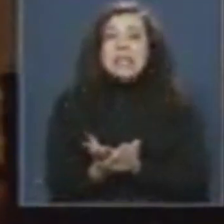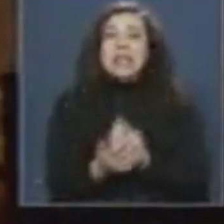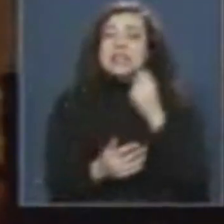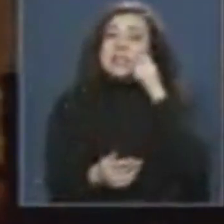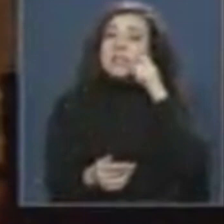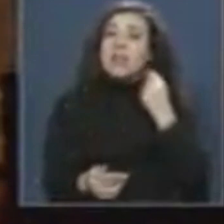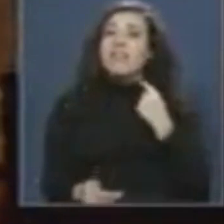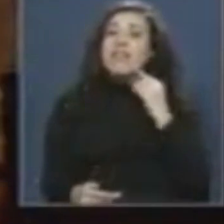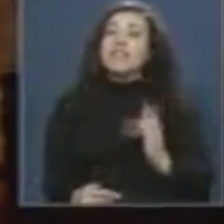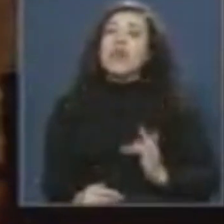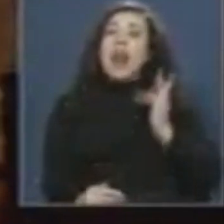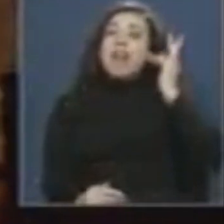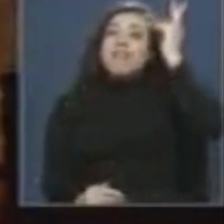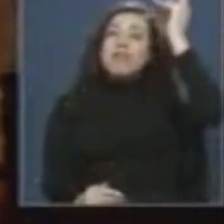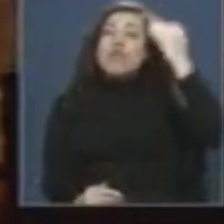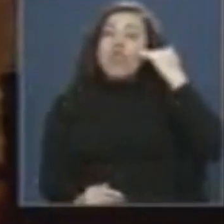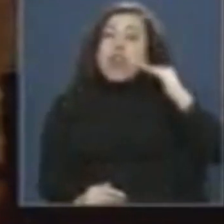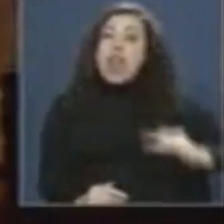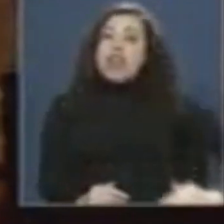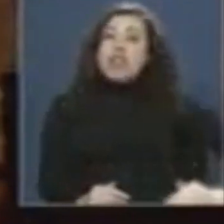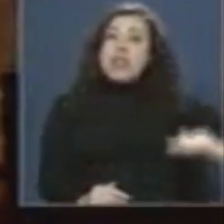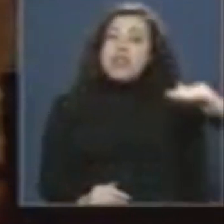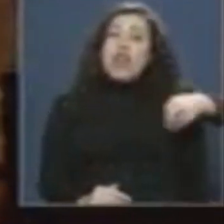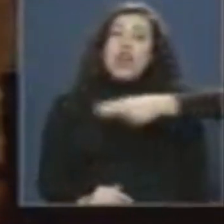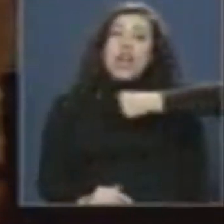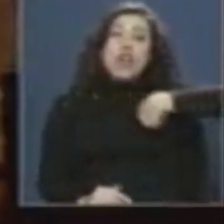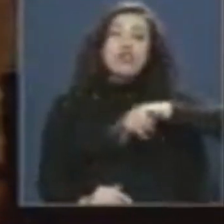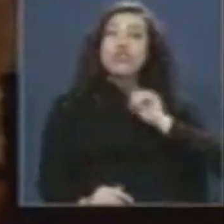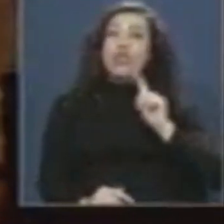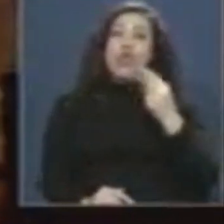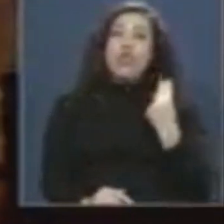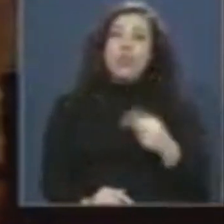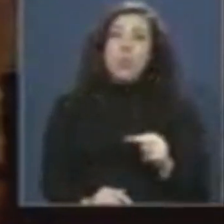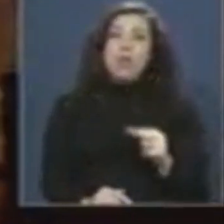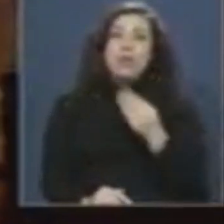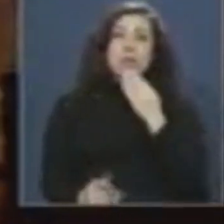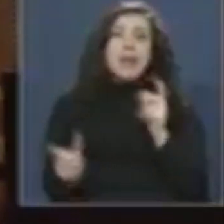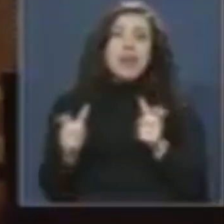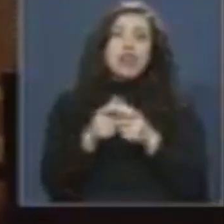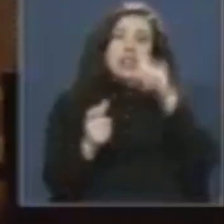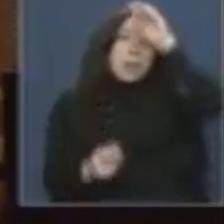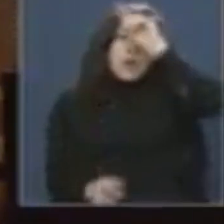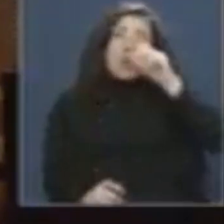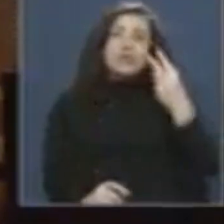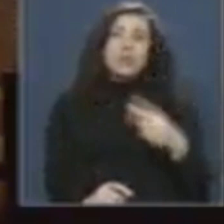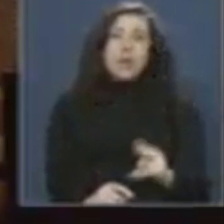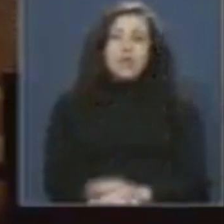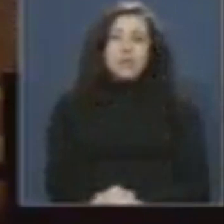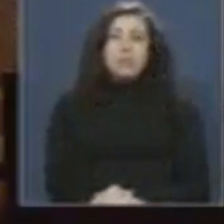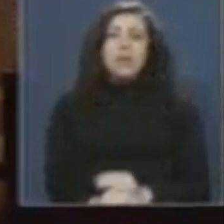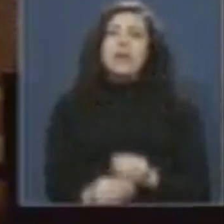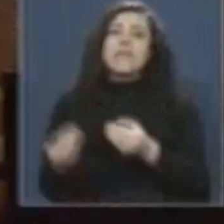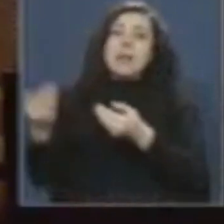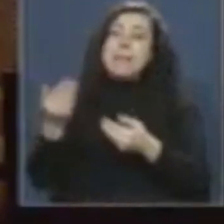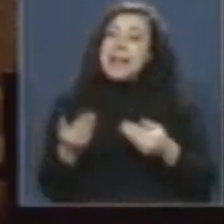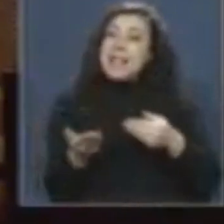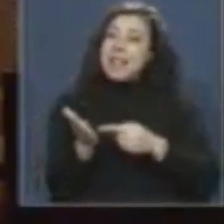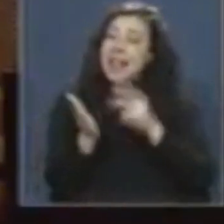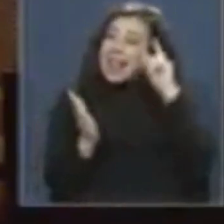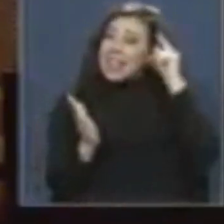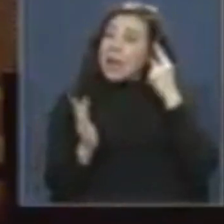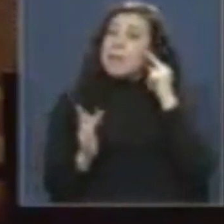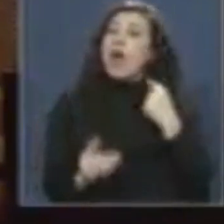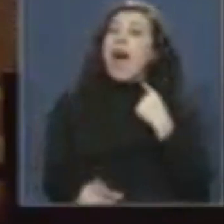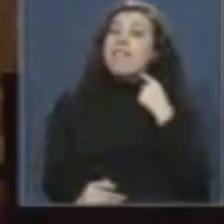hipotecar el futuro de las nuevas generaciones, de las cuales nosotros no somos dueños, y menos el Consejo Minero. Vuelvo a decir, bienvenida a la iniciativa, pero cuando